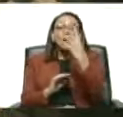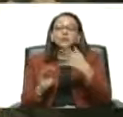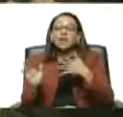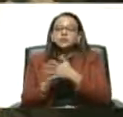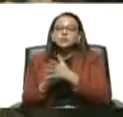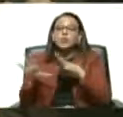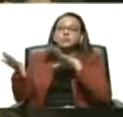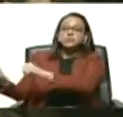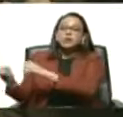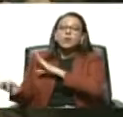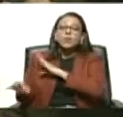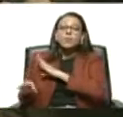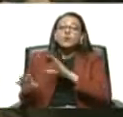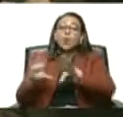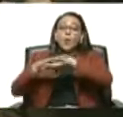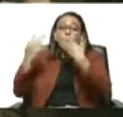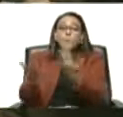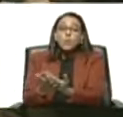gas del mundo.